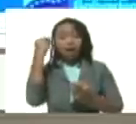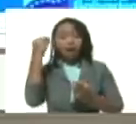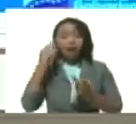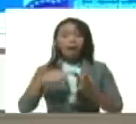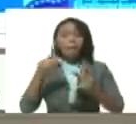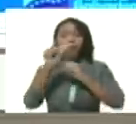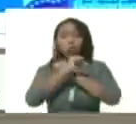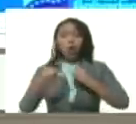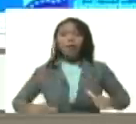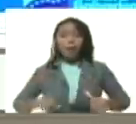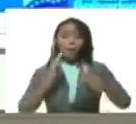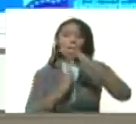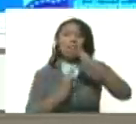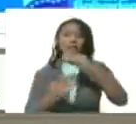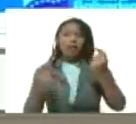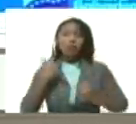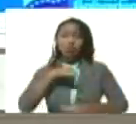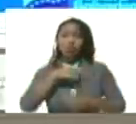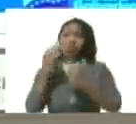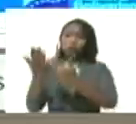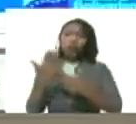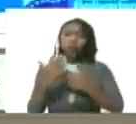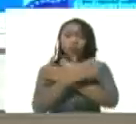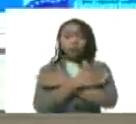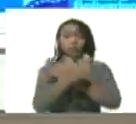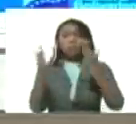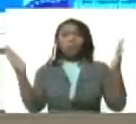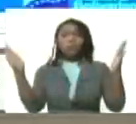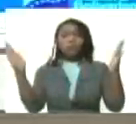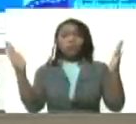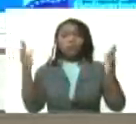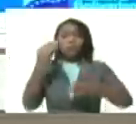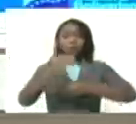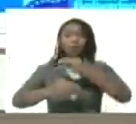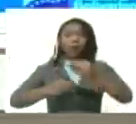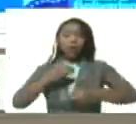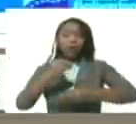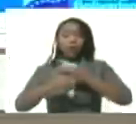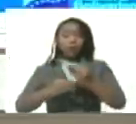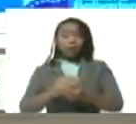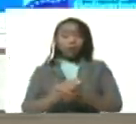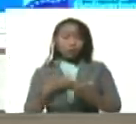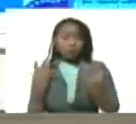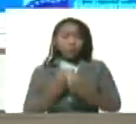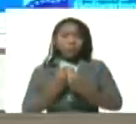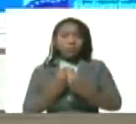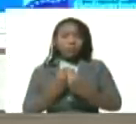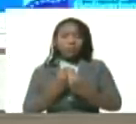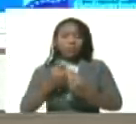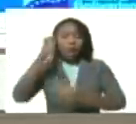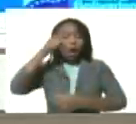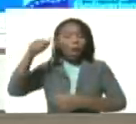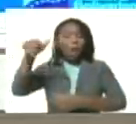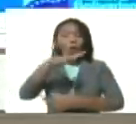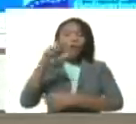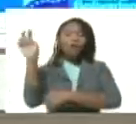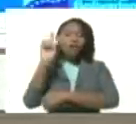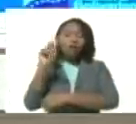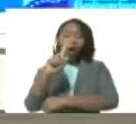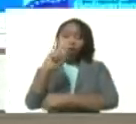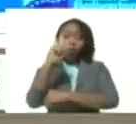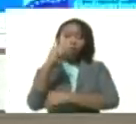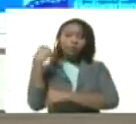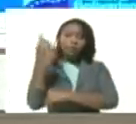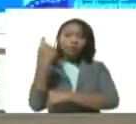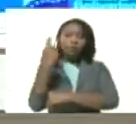Migrantes que hemos recibido con los brazos abiertos, que se han compenetrado con el pueblo venezolano como uno solo. Más